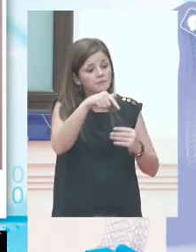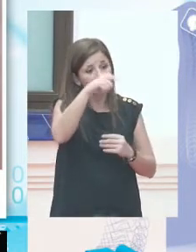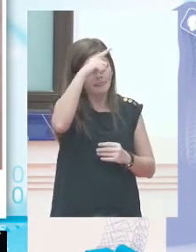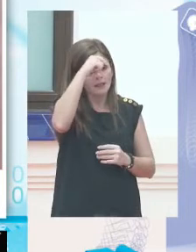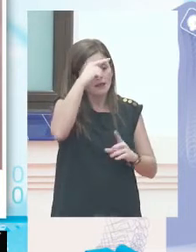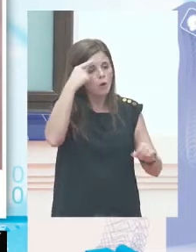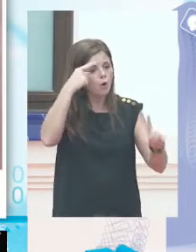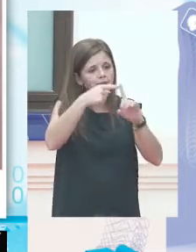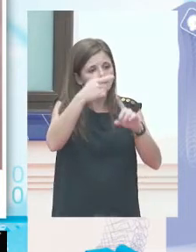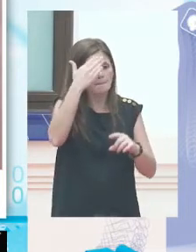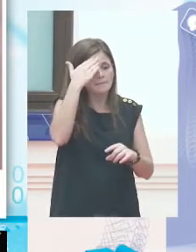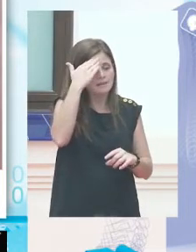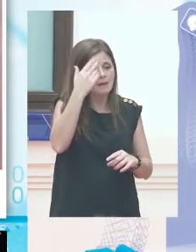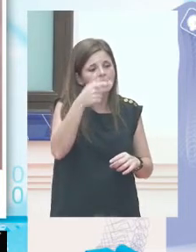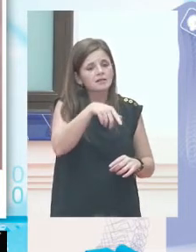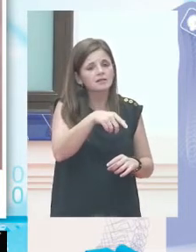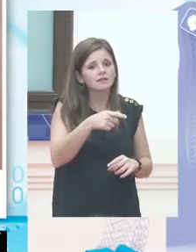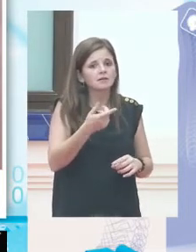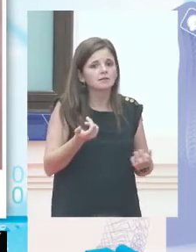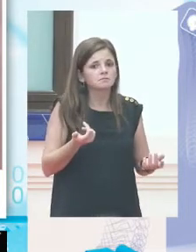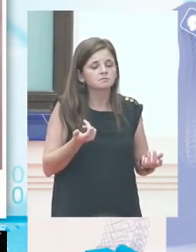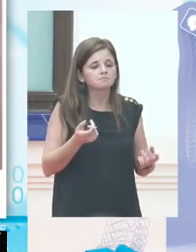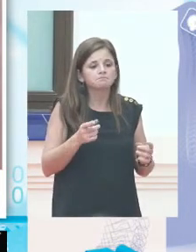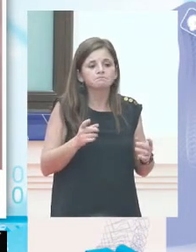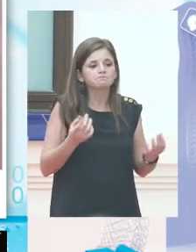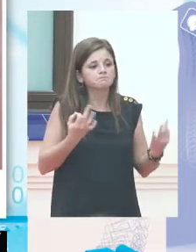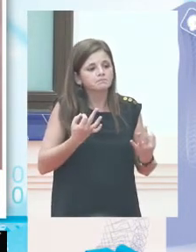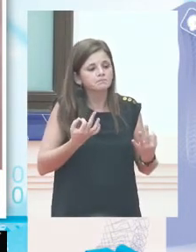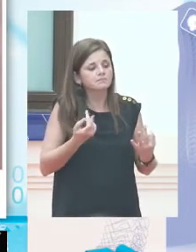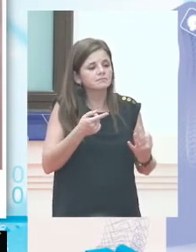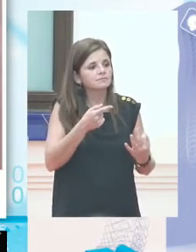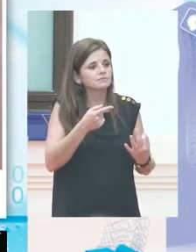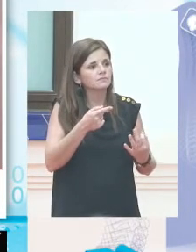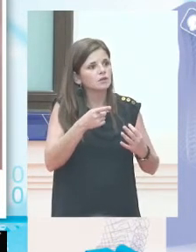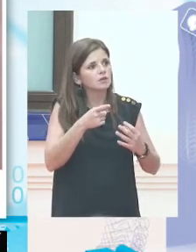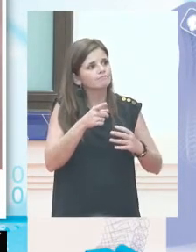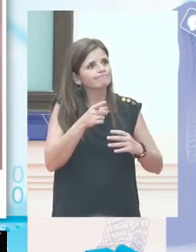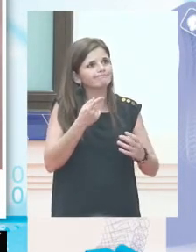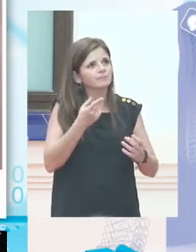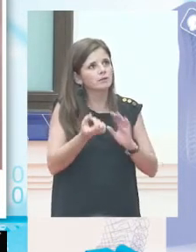ahí tenéis el enlace web, consiste en desarrollar soluciones y